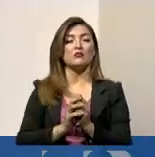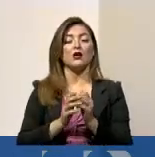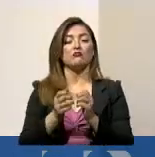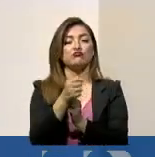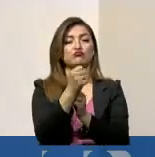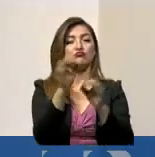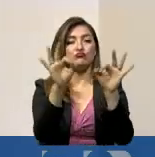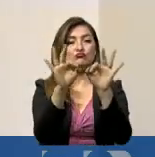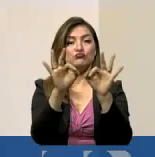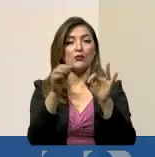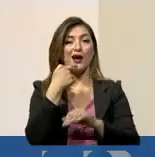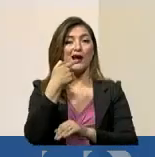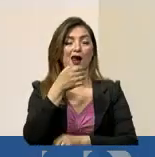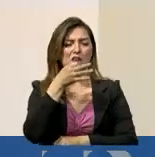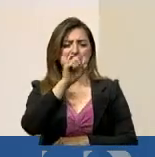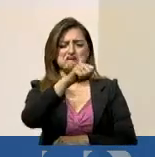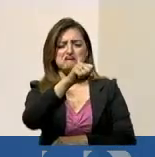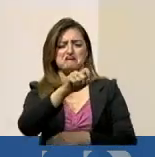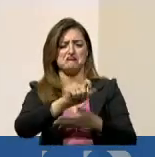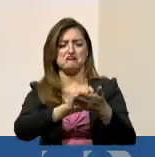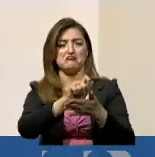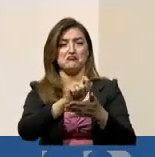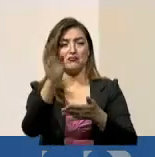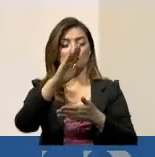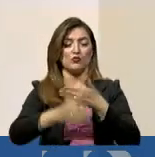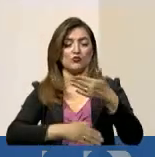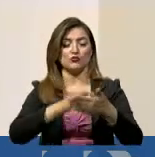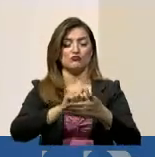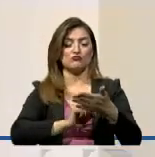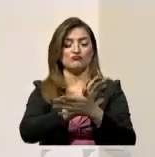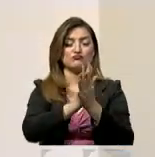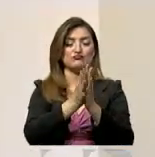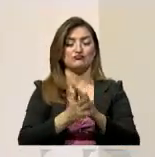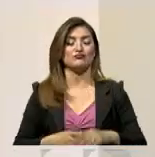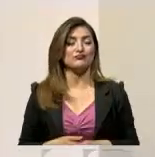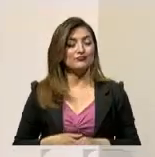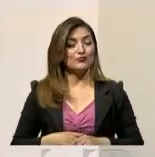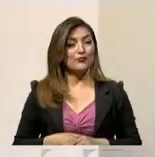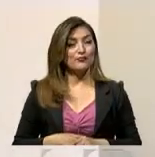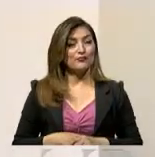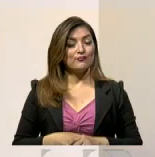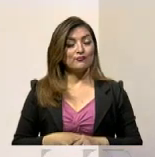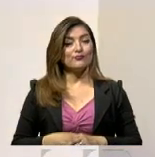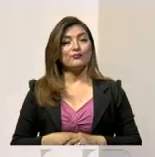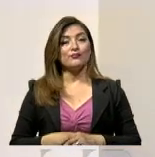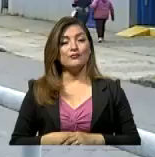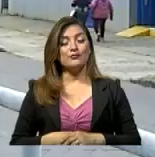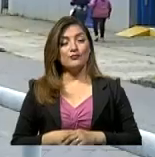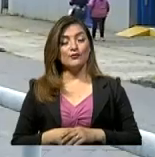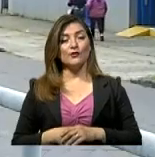Nos dijeron que sí verbalmente, pero en realidad nunca han hecho el procedimiento necesario, la autorización para que así